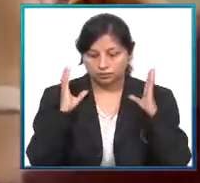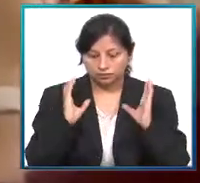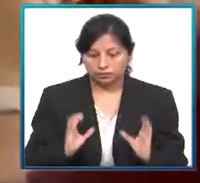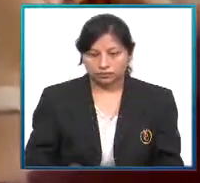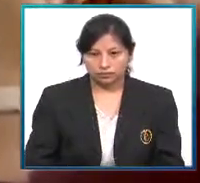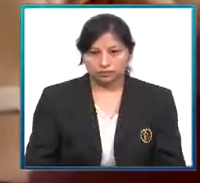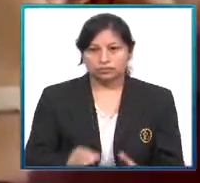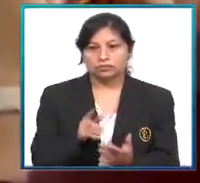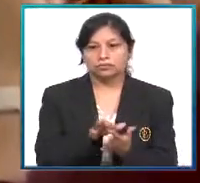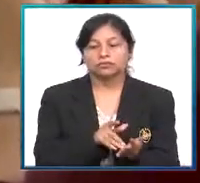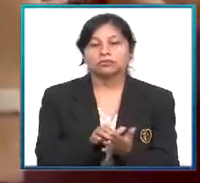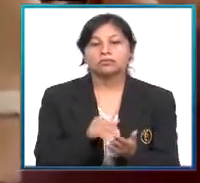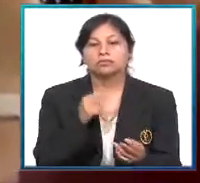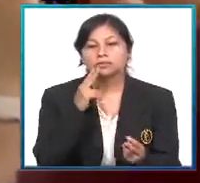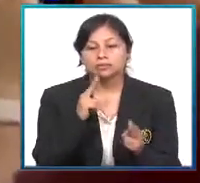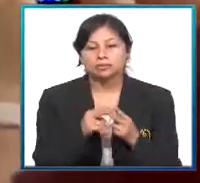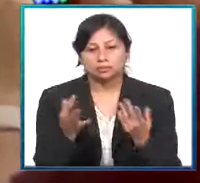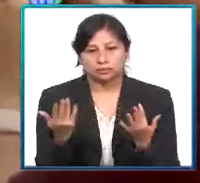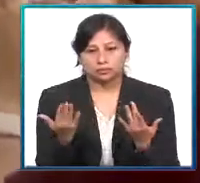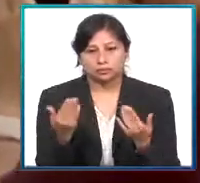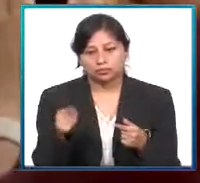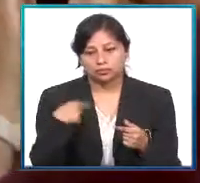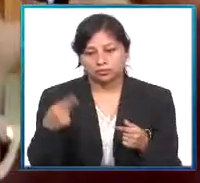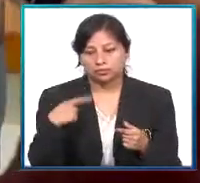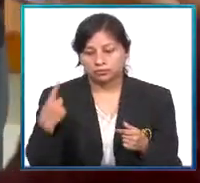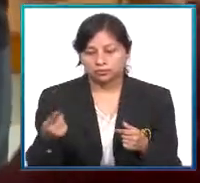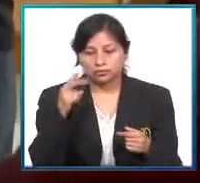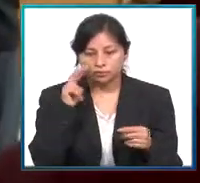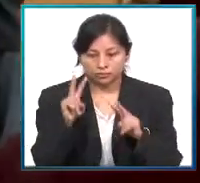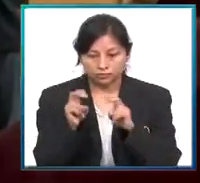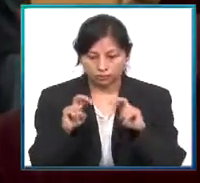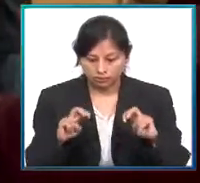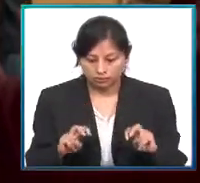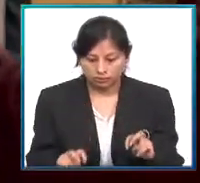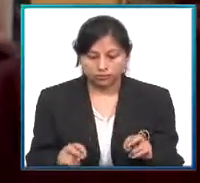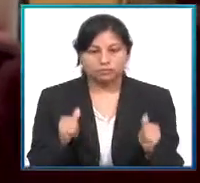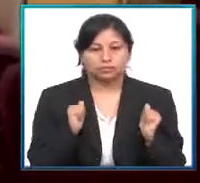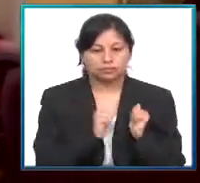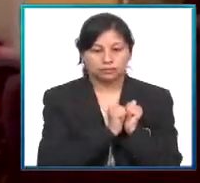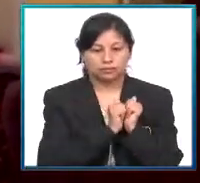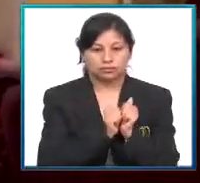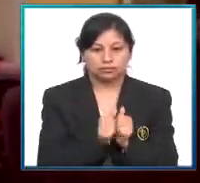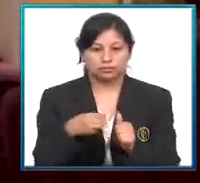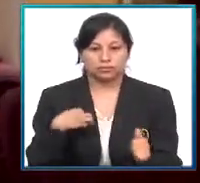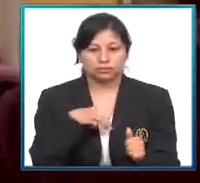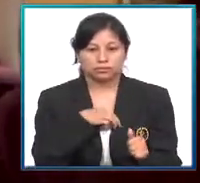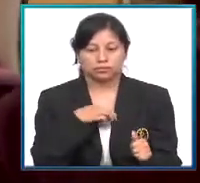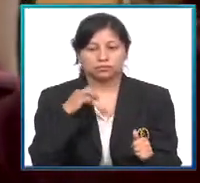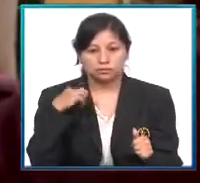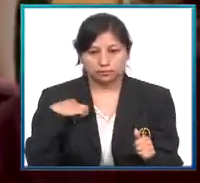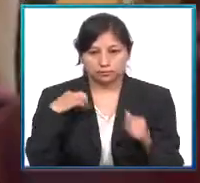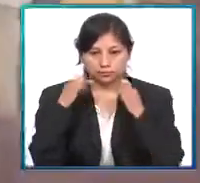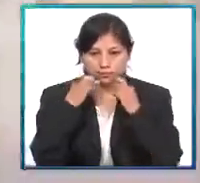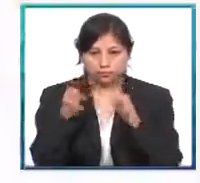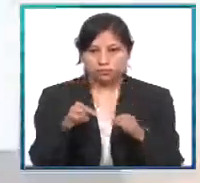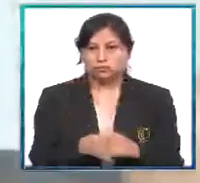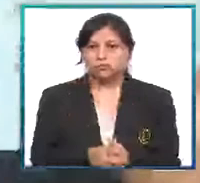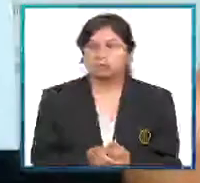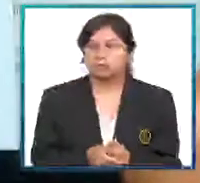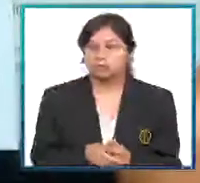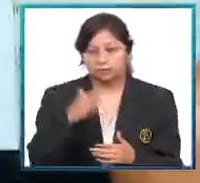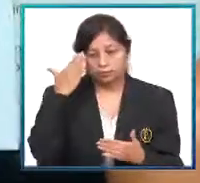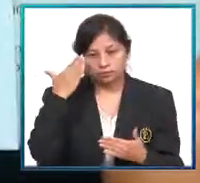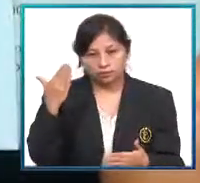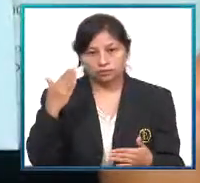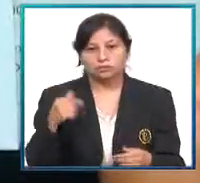de la Contraloría General de Cuentas y se espera que en los próximos días se investiguen los hechos en acompañamiento con el Ministerio Público. Muy buenos